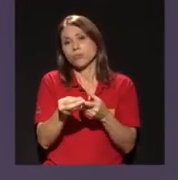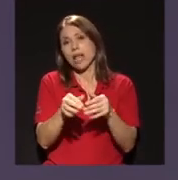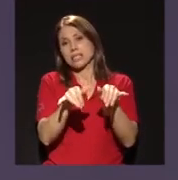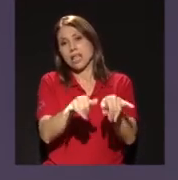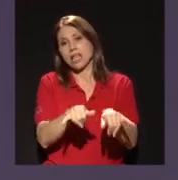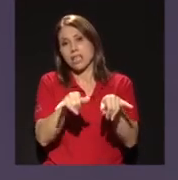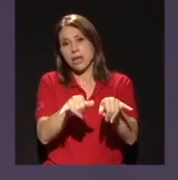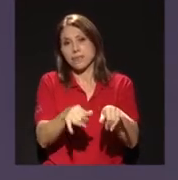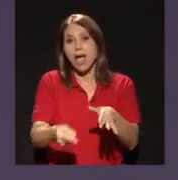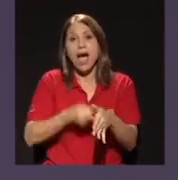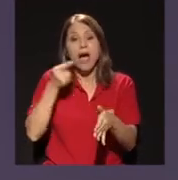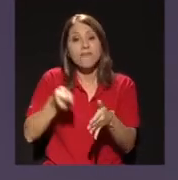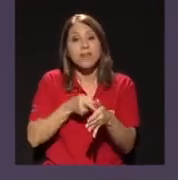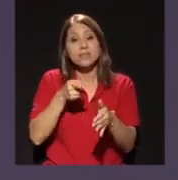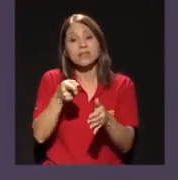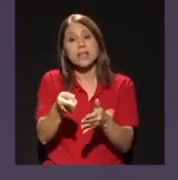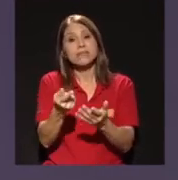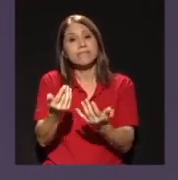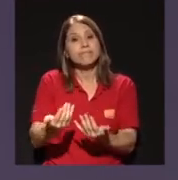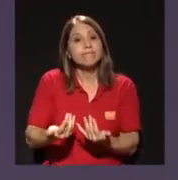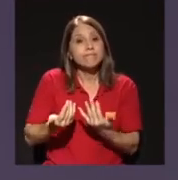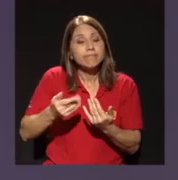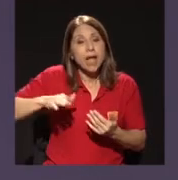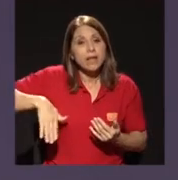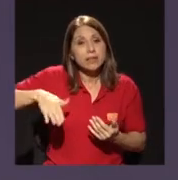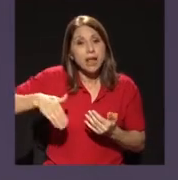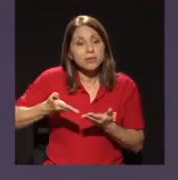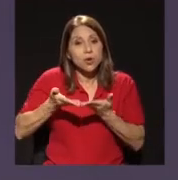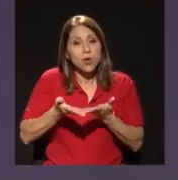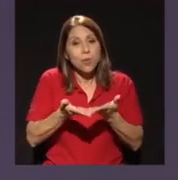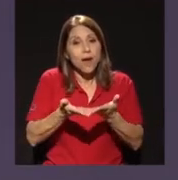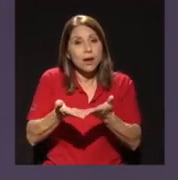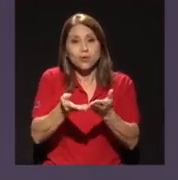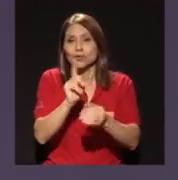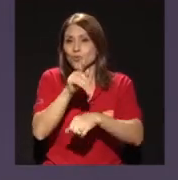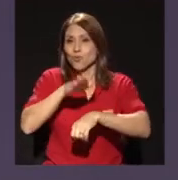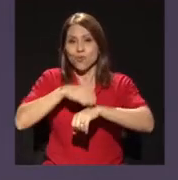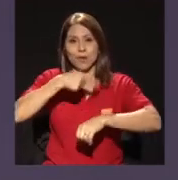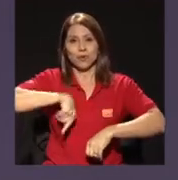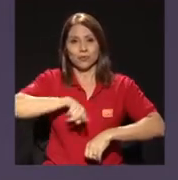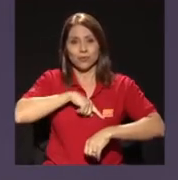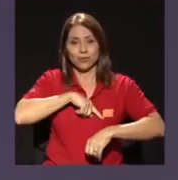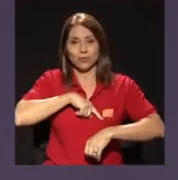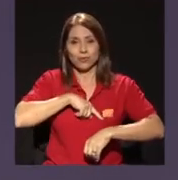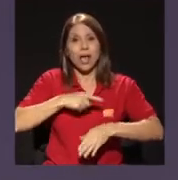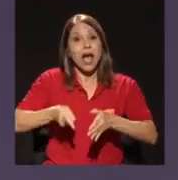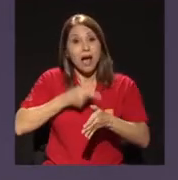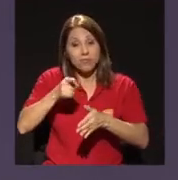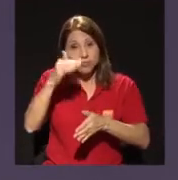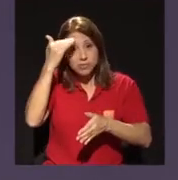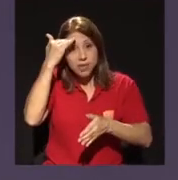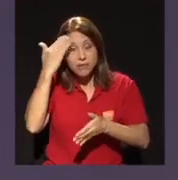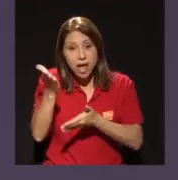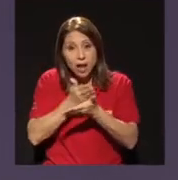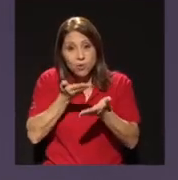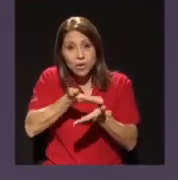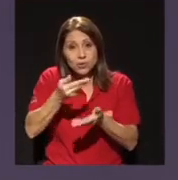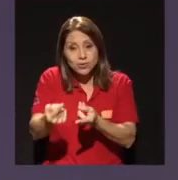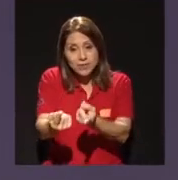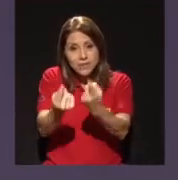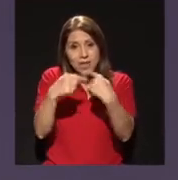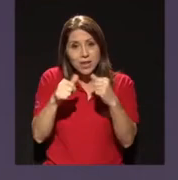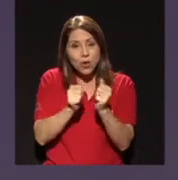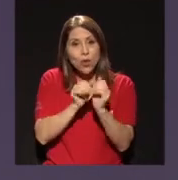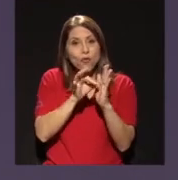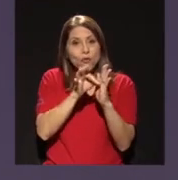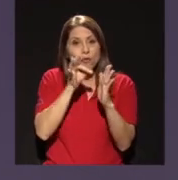nosotros. Tenemos que entender que nuestro país se califica porque maneja fruta fresca. Entonces tenemos que esperar que llegue la